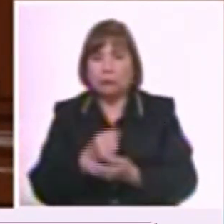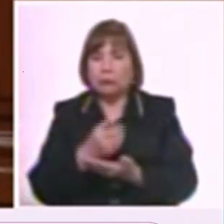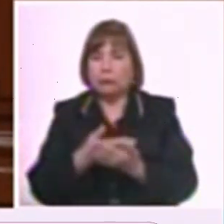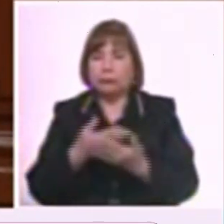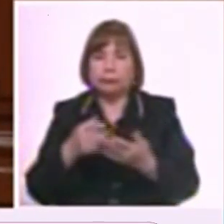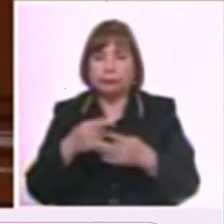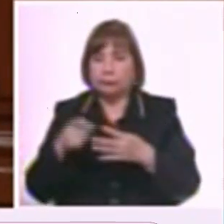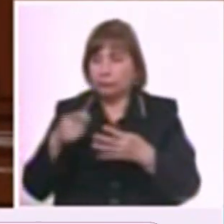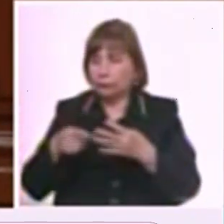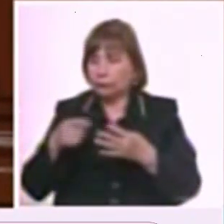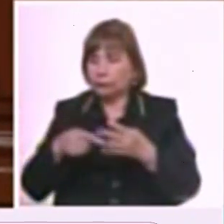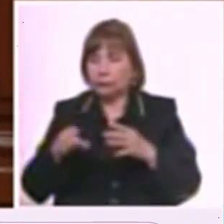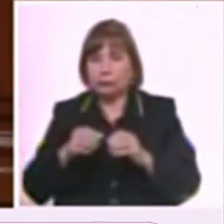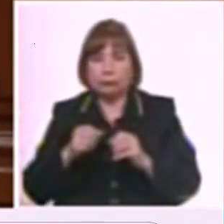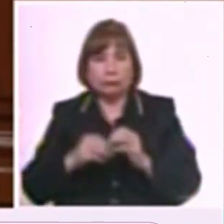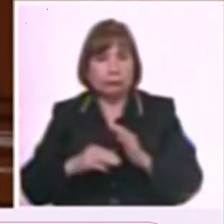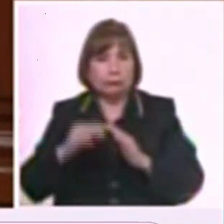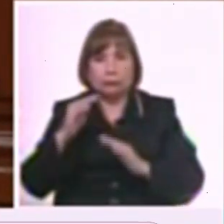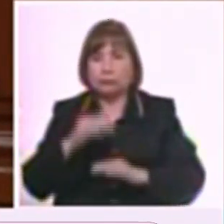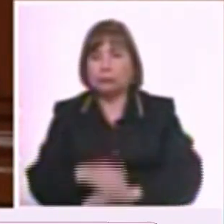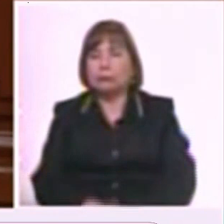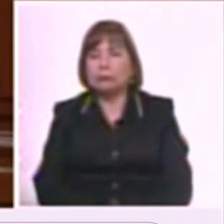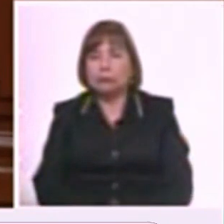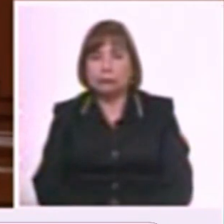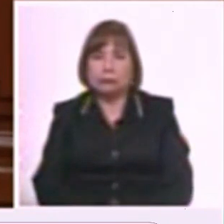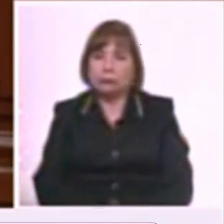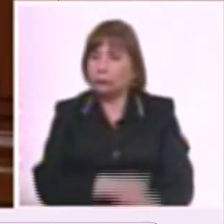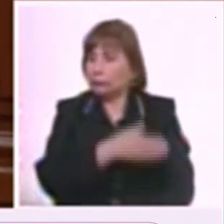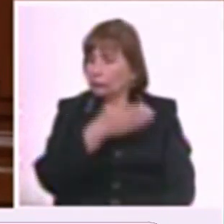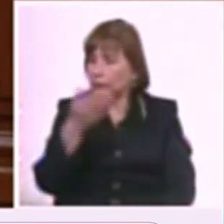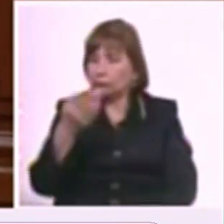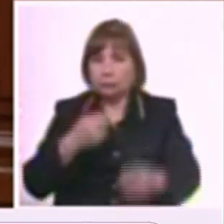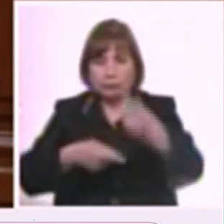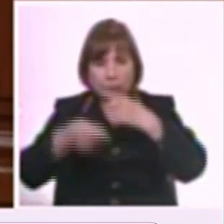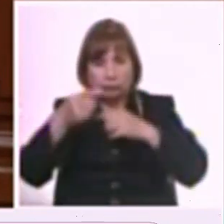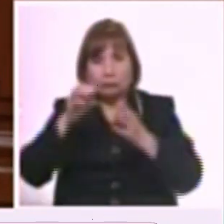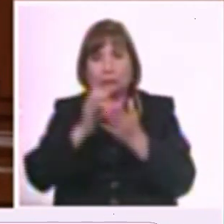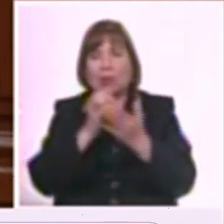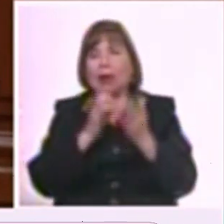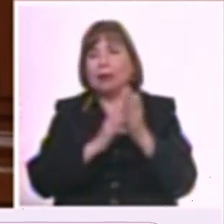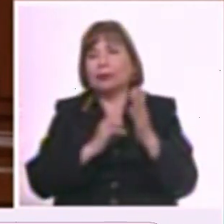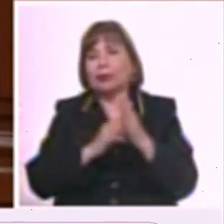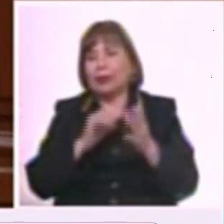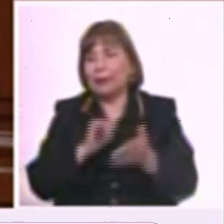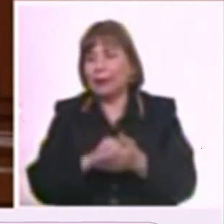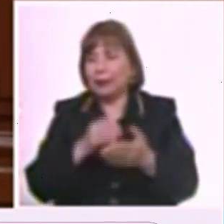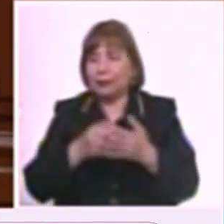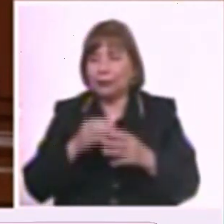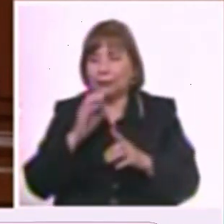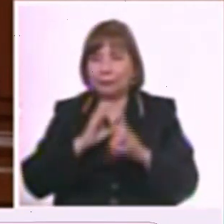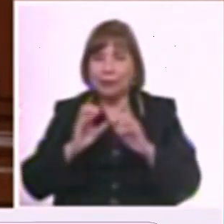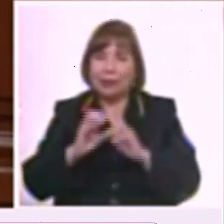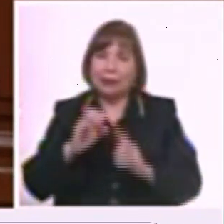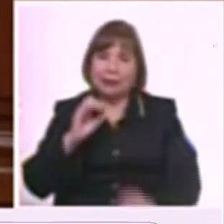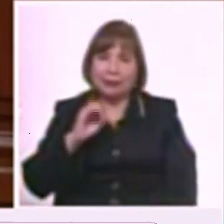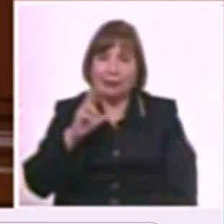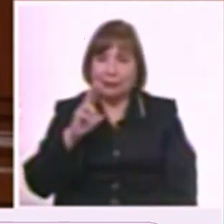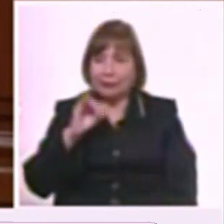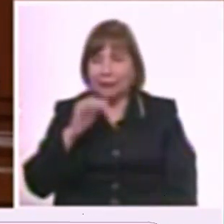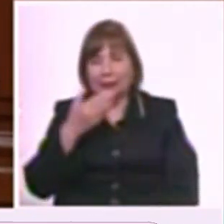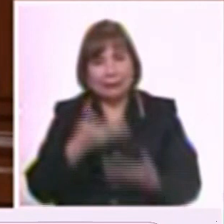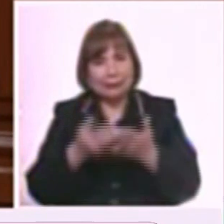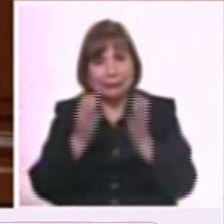Muy bien, en ese momento los parlamentarios de derecha aplauden este anuncio del retorno de educación